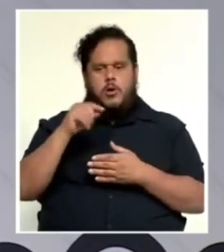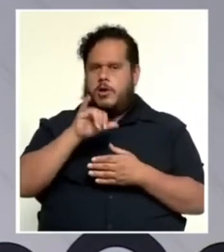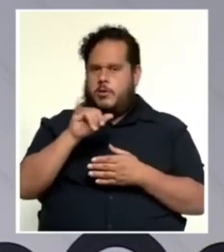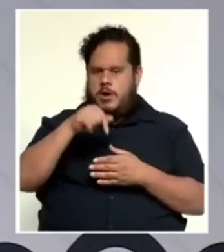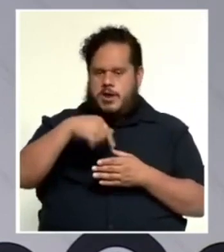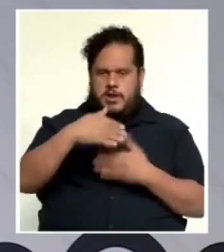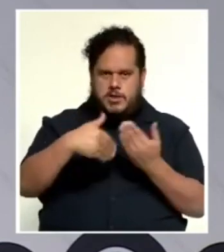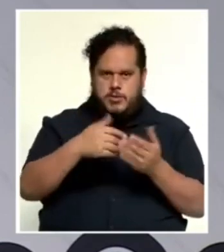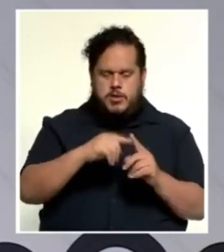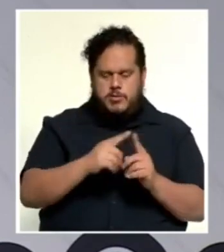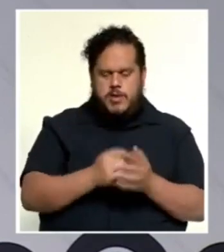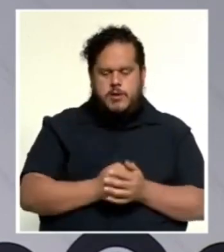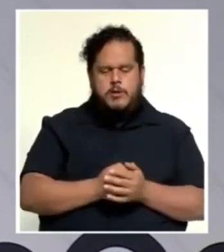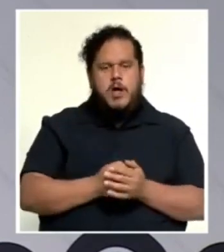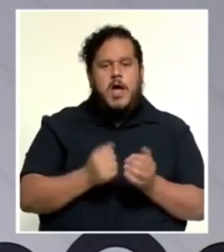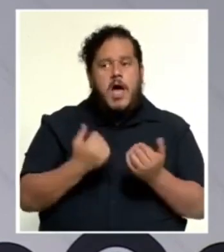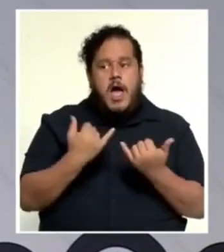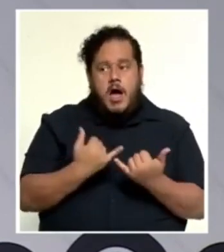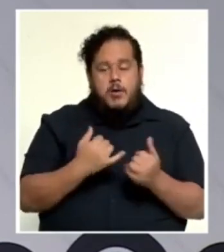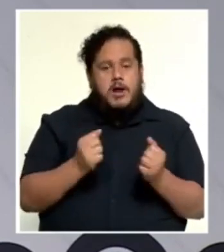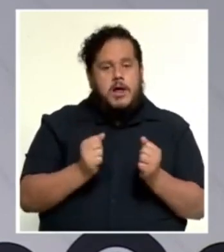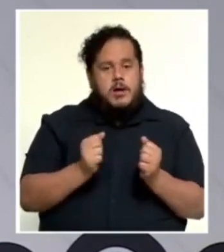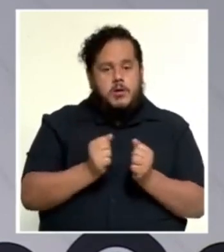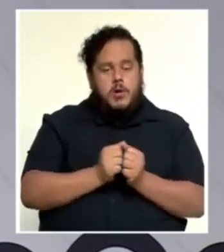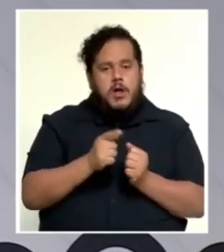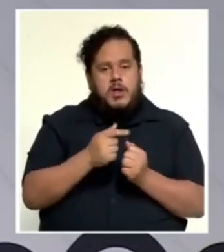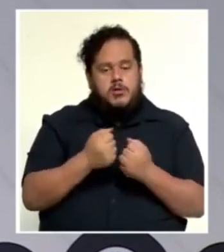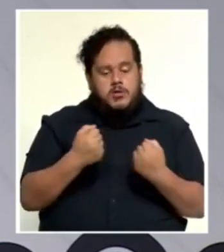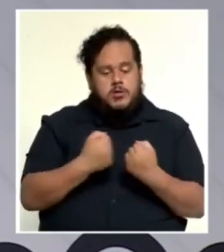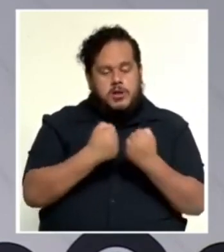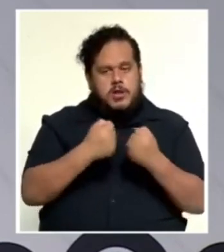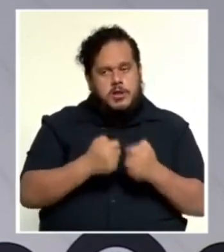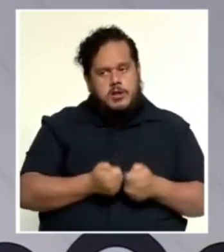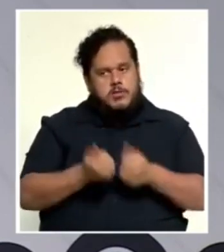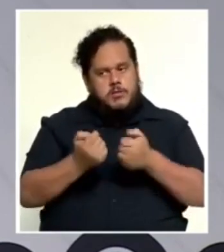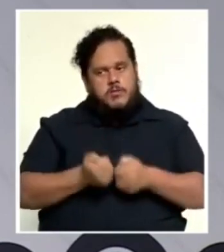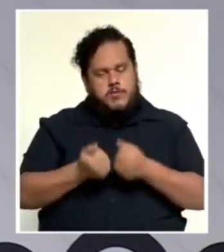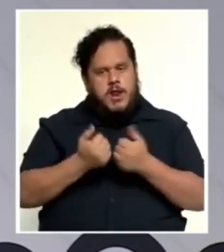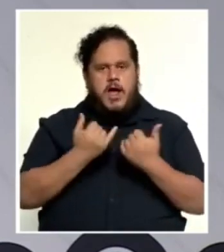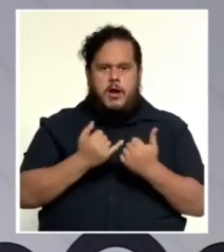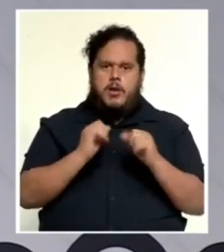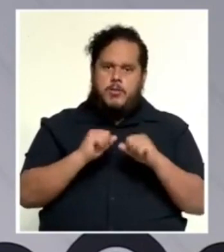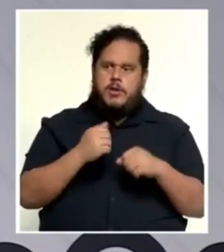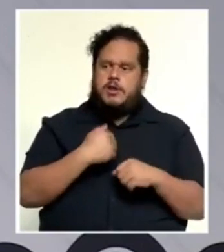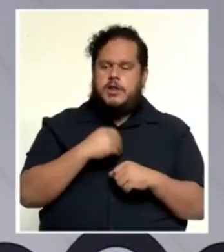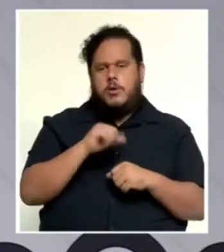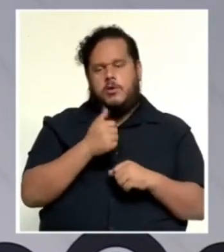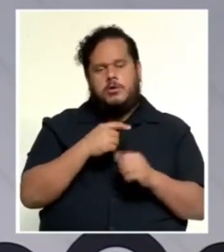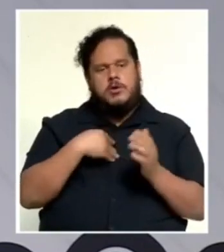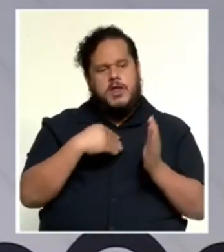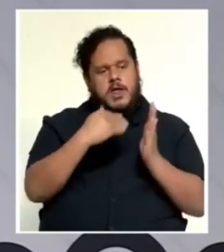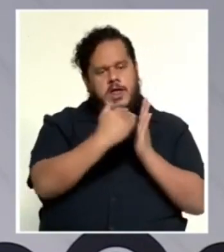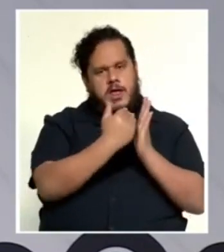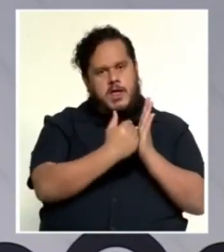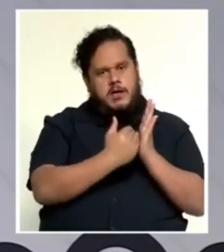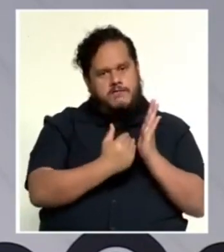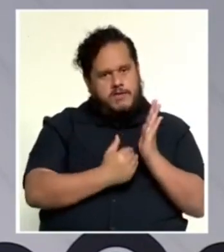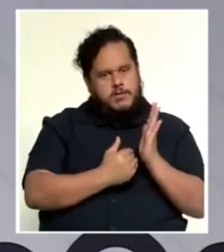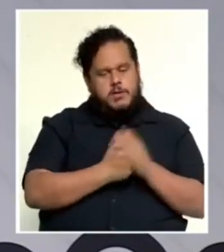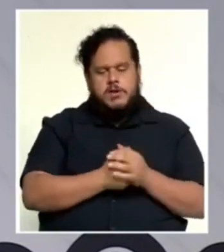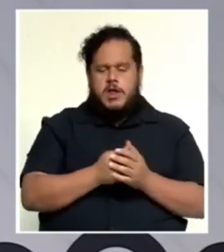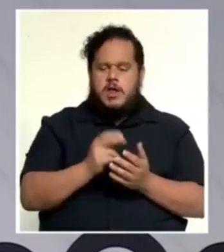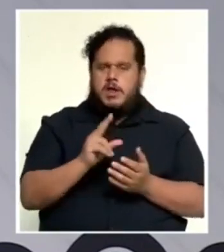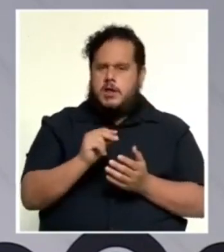Pero ahora, con esos contendientes fuera de forma, yo creo que pudieran llegar a tener otros factores. Y no es